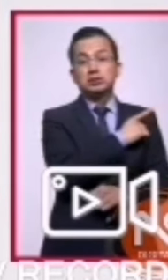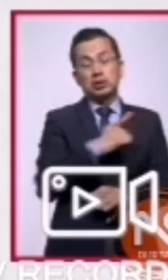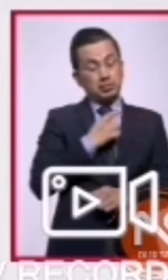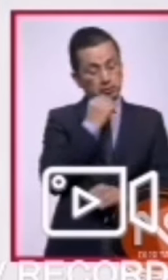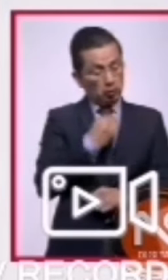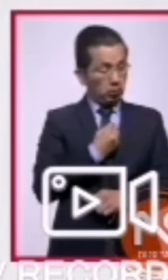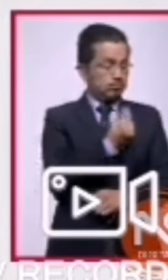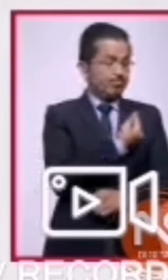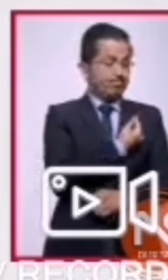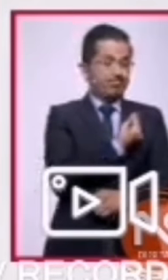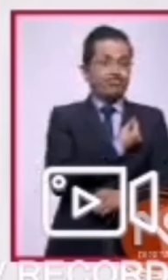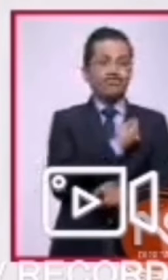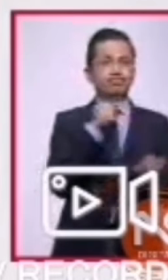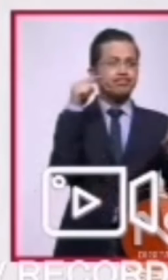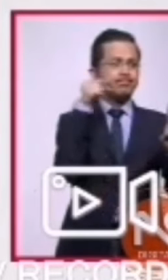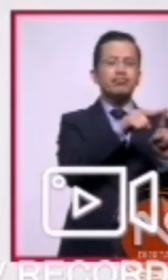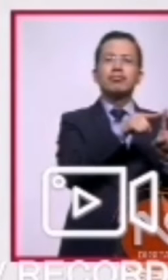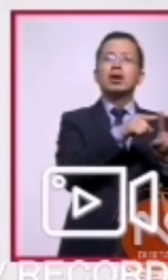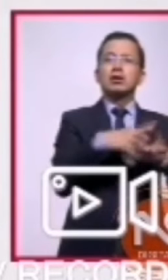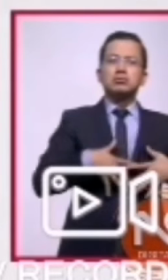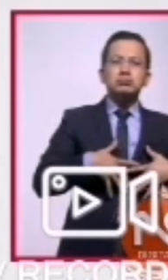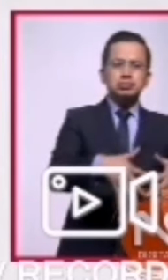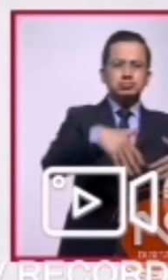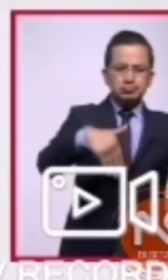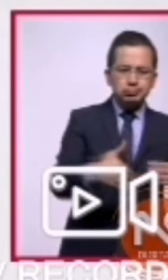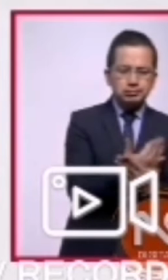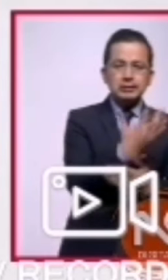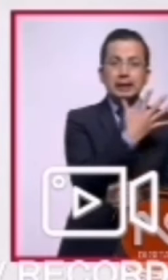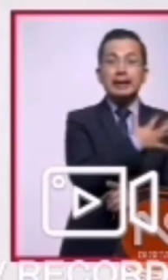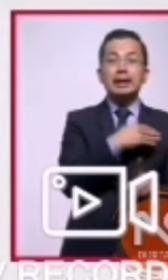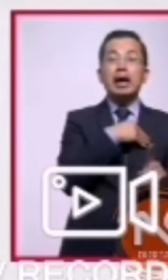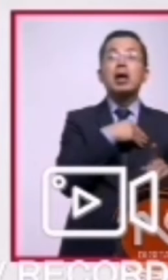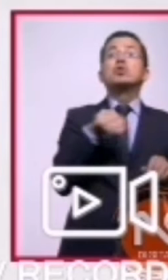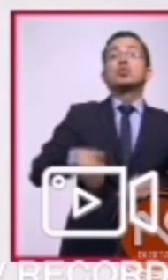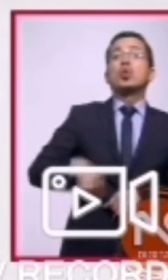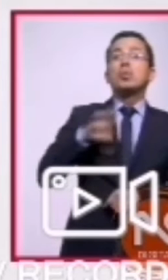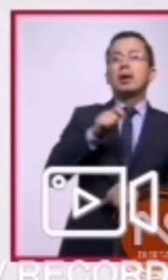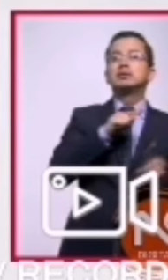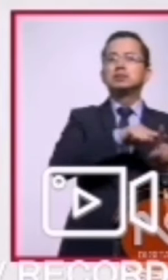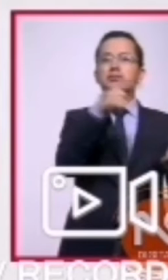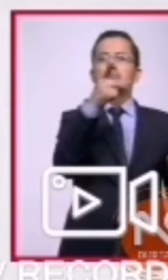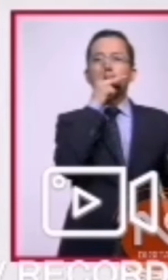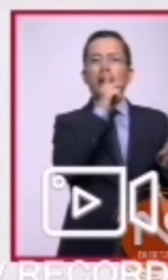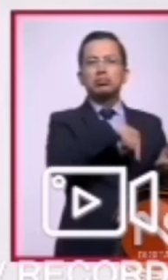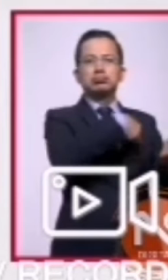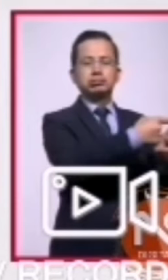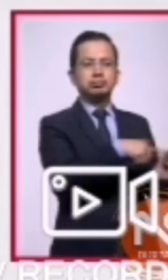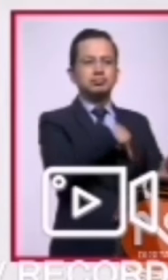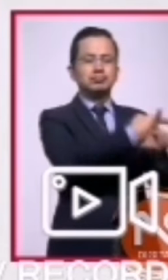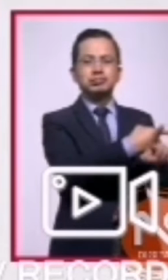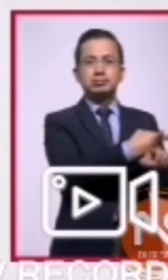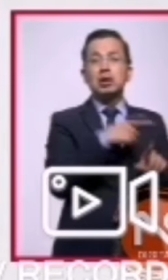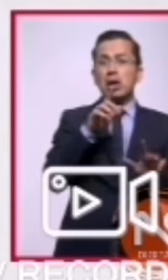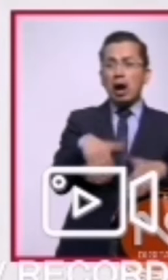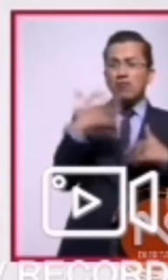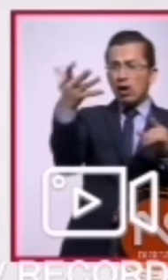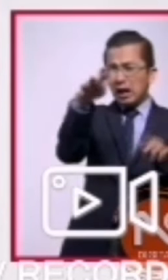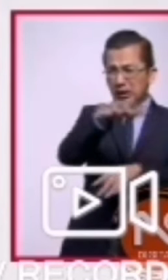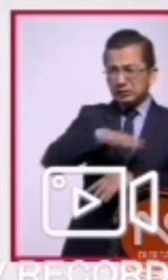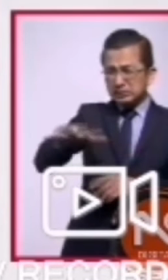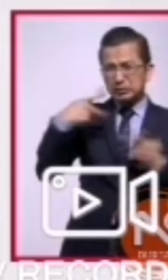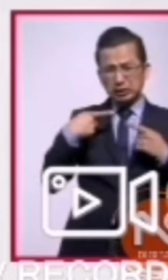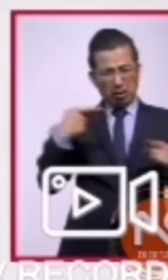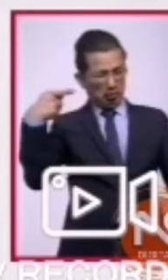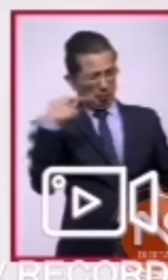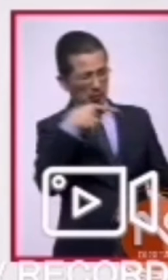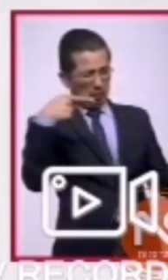de la violación sistemática de su padre. Señalada por la sociedad y la iglesia, Magdalena decidió escapar y dejar a su hija con su madre